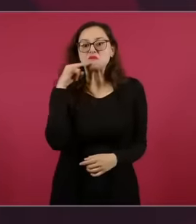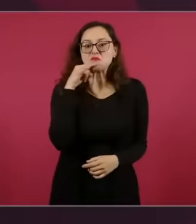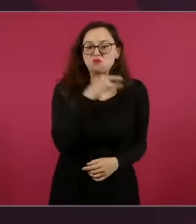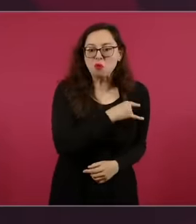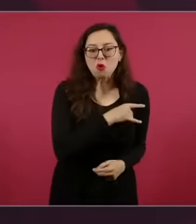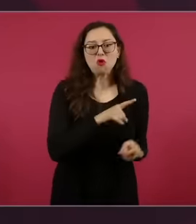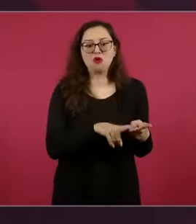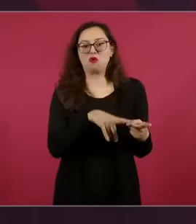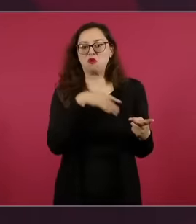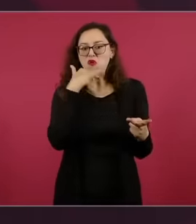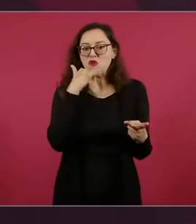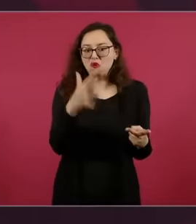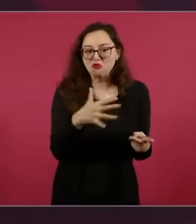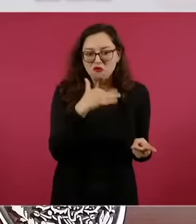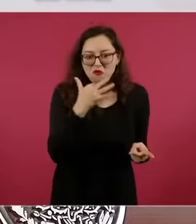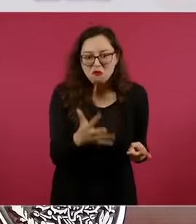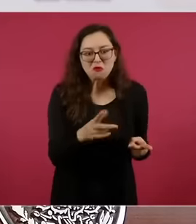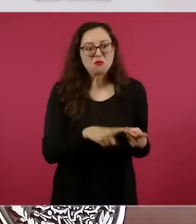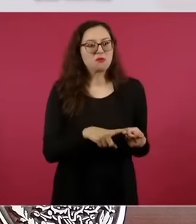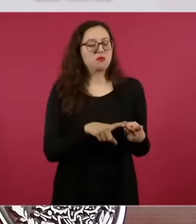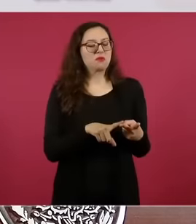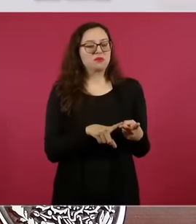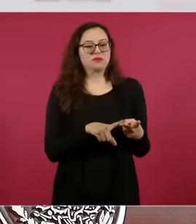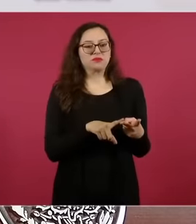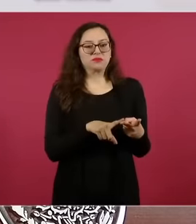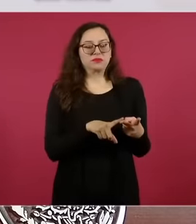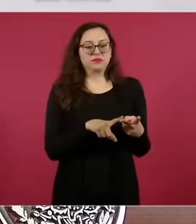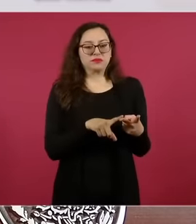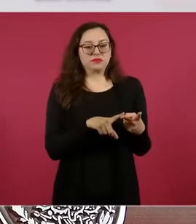hipócritas, corruptos,